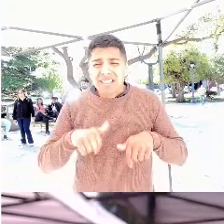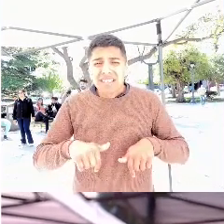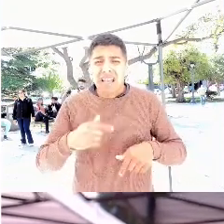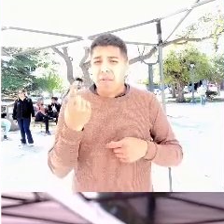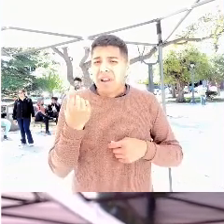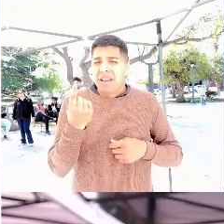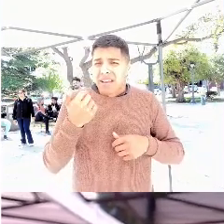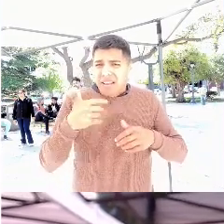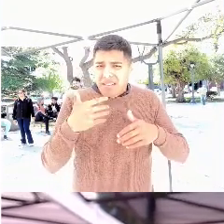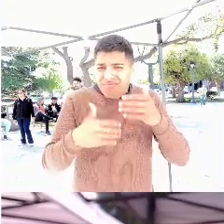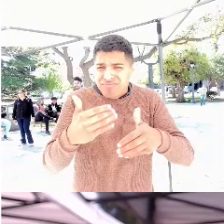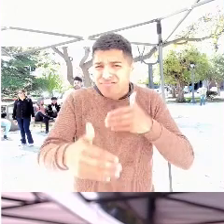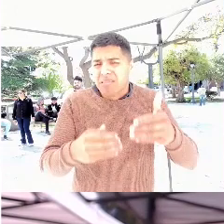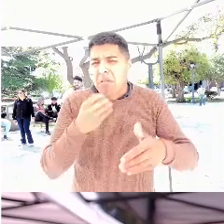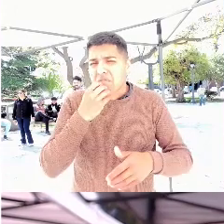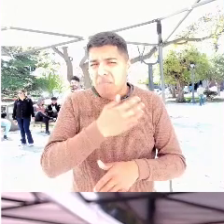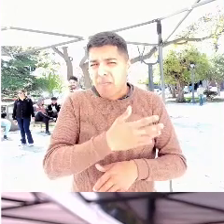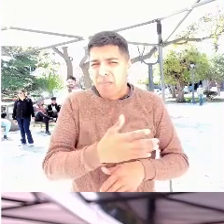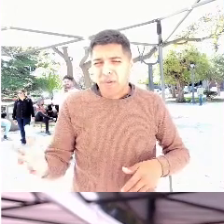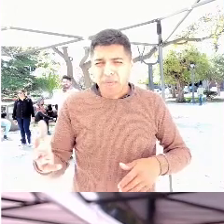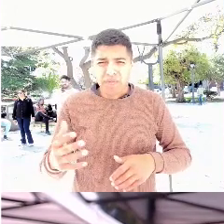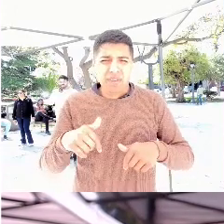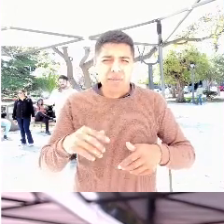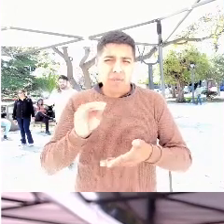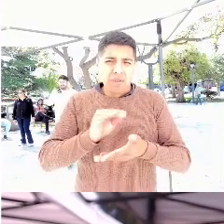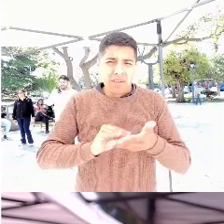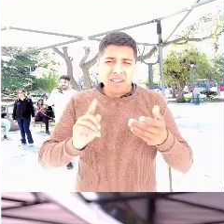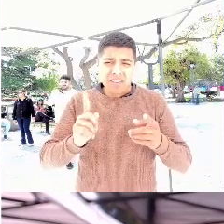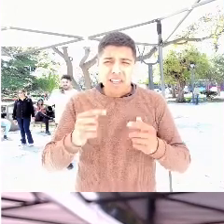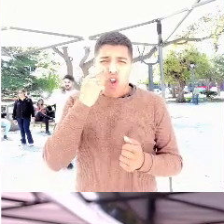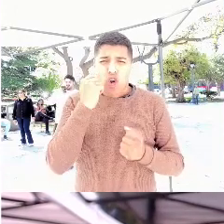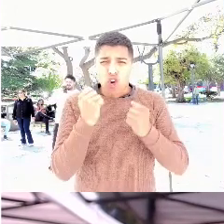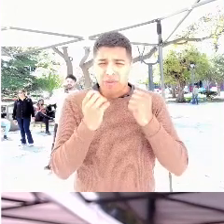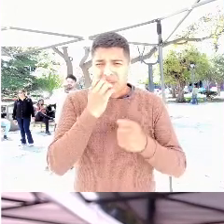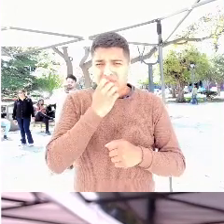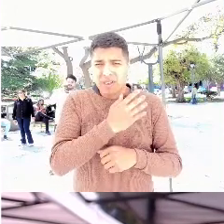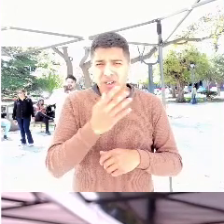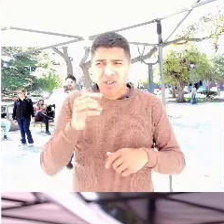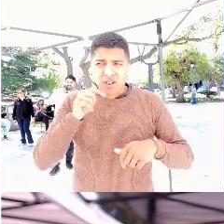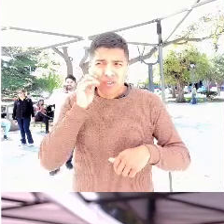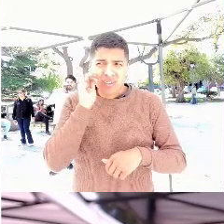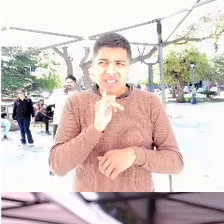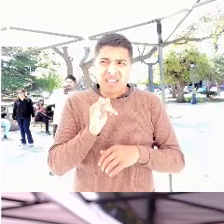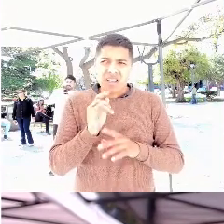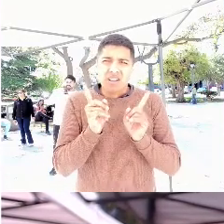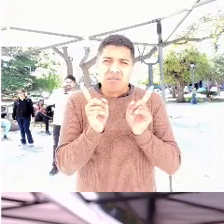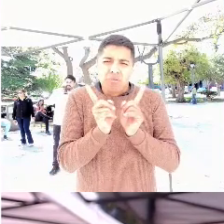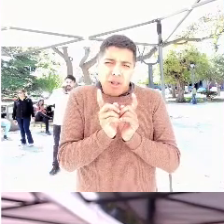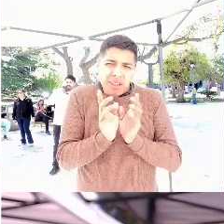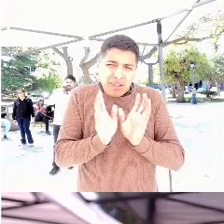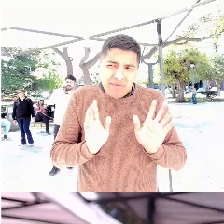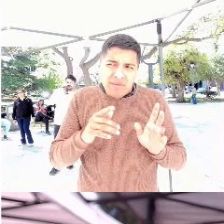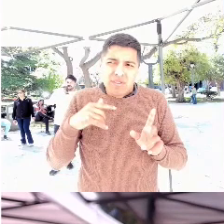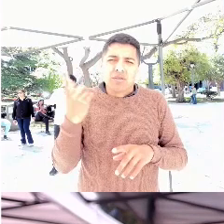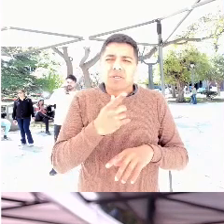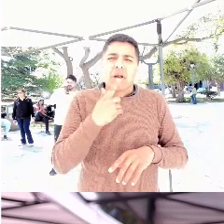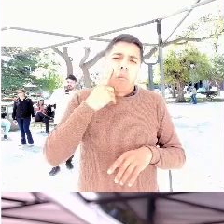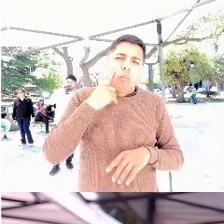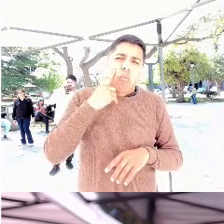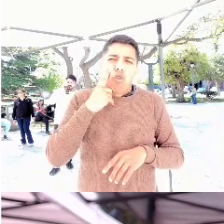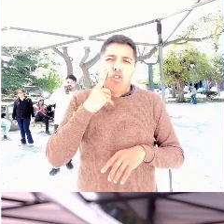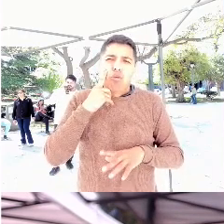económico y por lo tanto un círculo virtuoso de empleo y de economía. Es pequeño el aporte que puede hacer el municipio